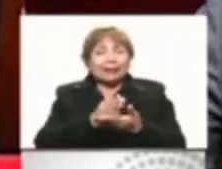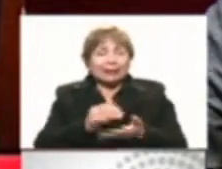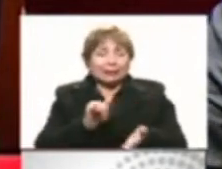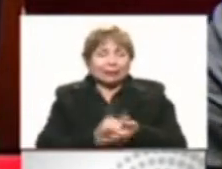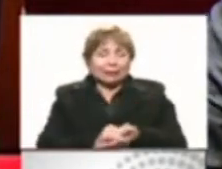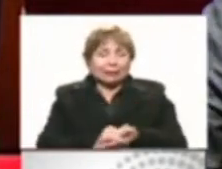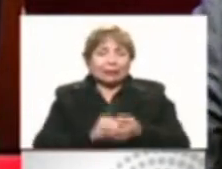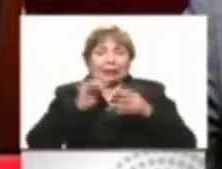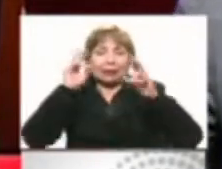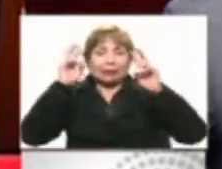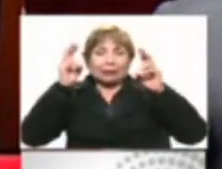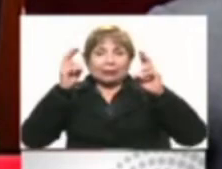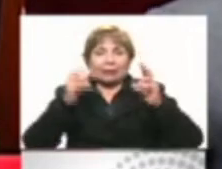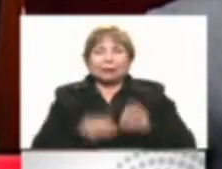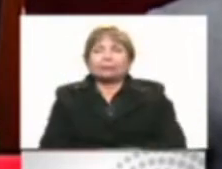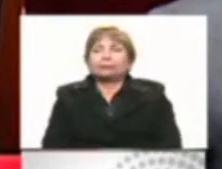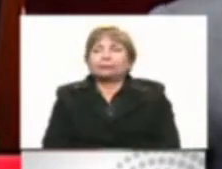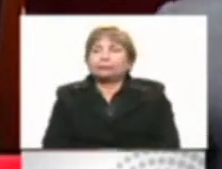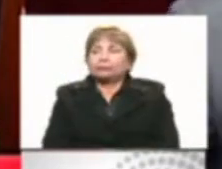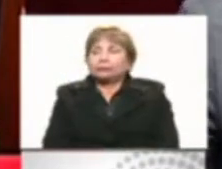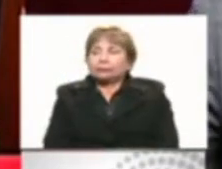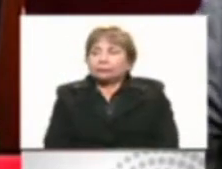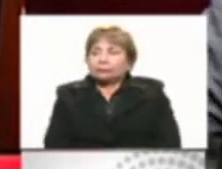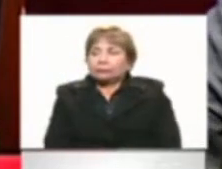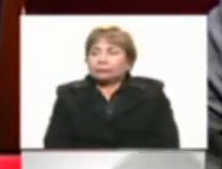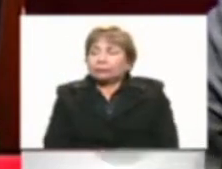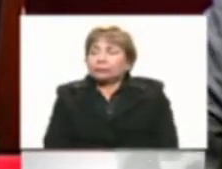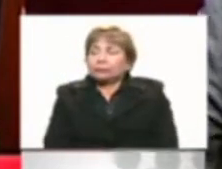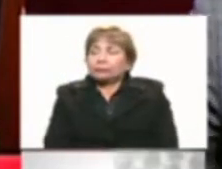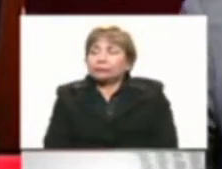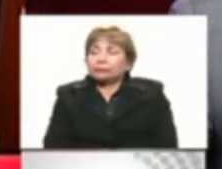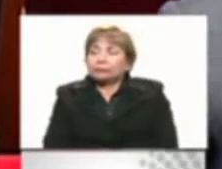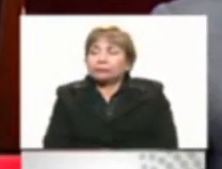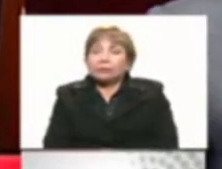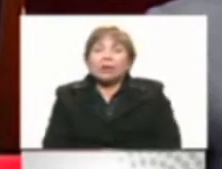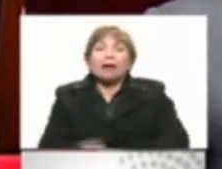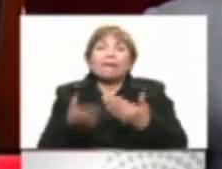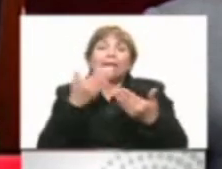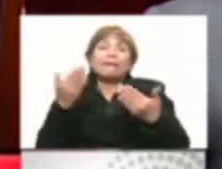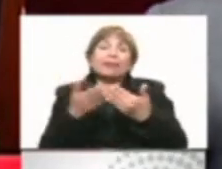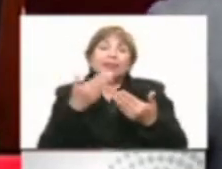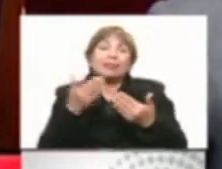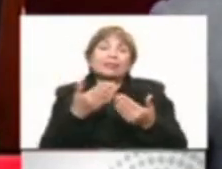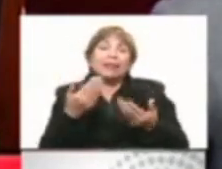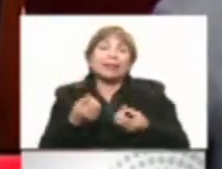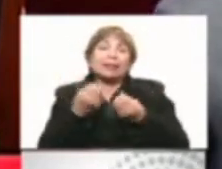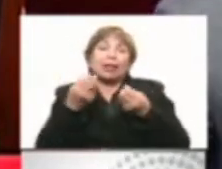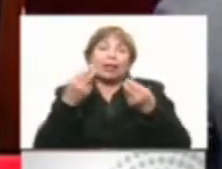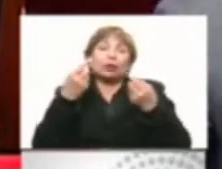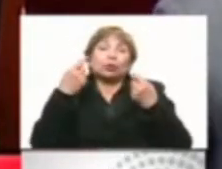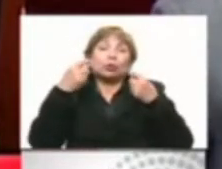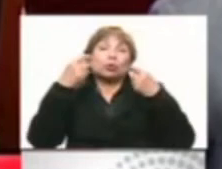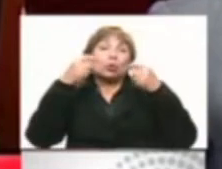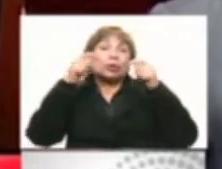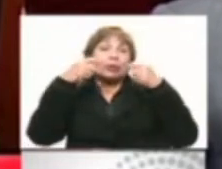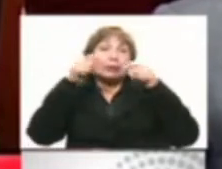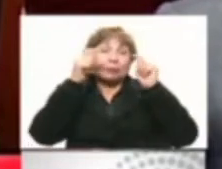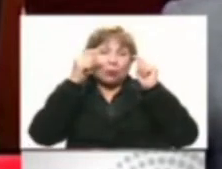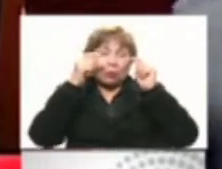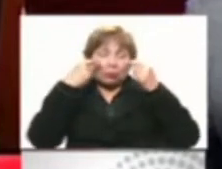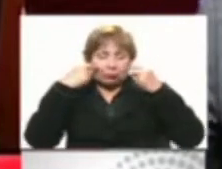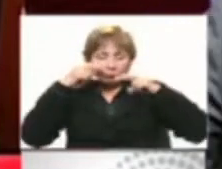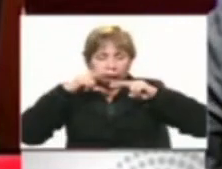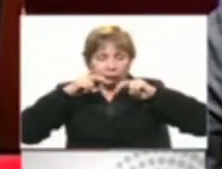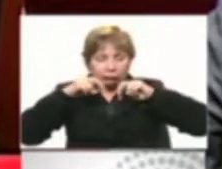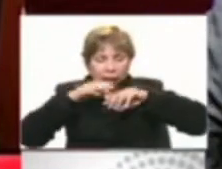en el tema de las facilidades tributarias que se han dado sectores del turismo, por ejemplo, son temas que podemos